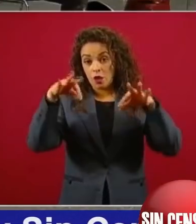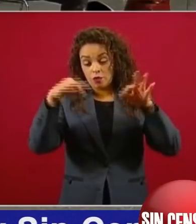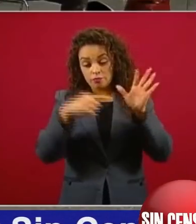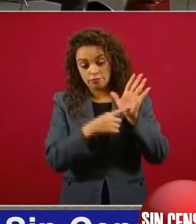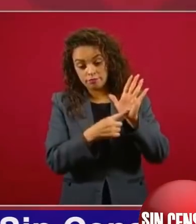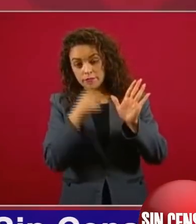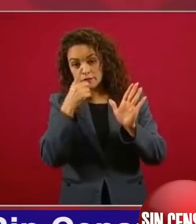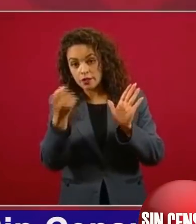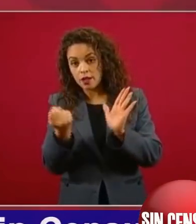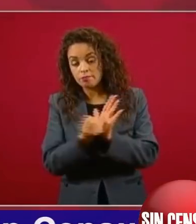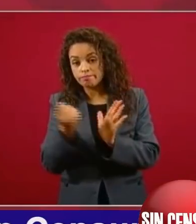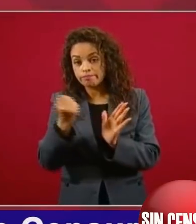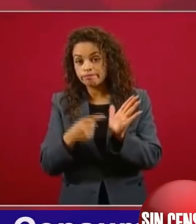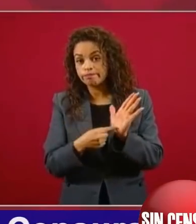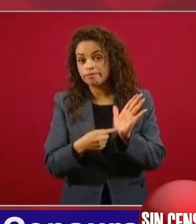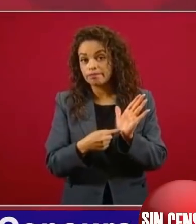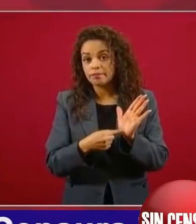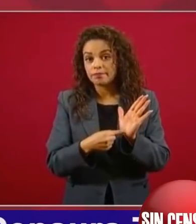para